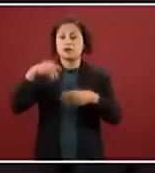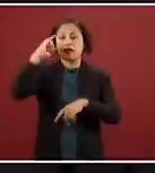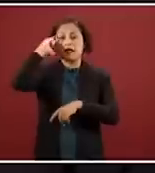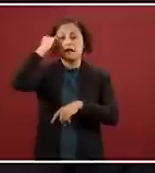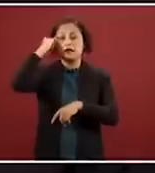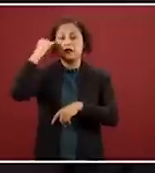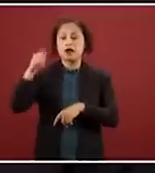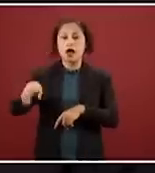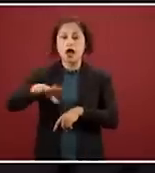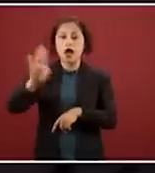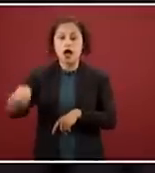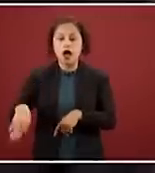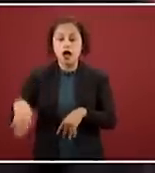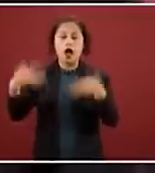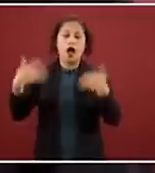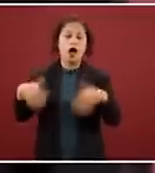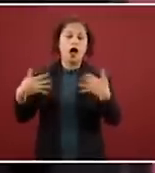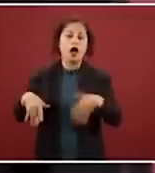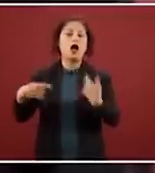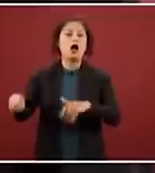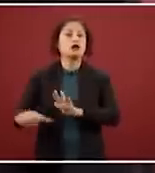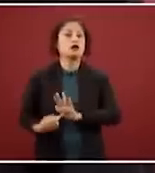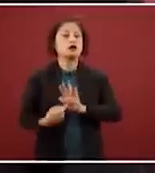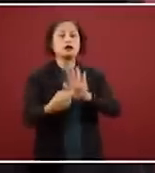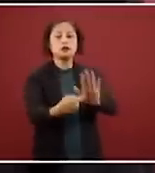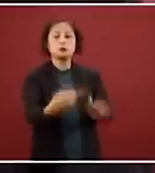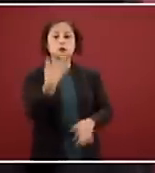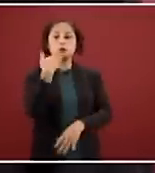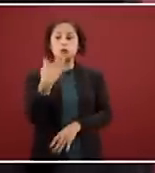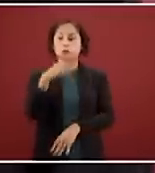incluso hasta se les utilizaba